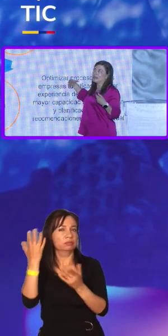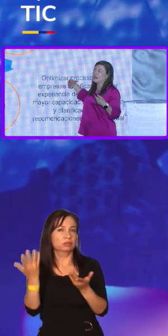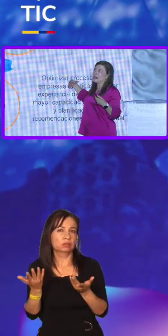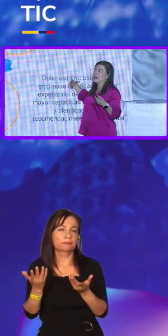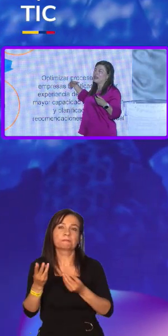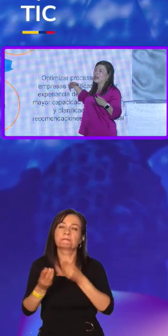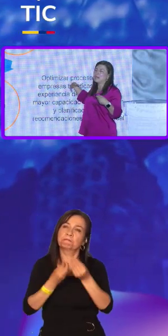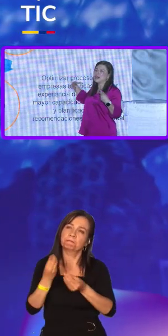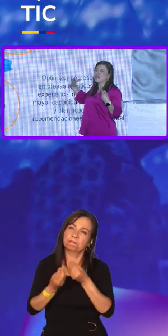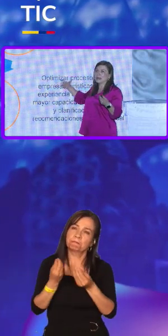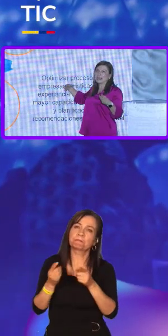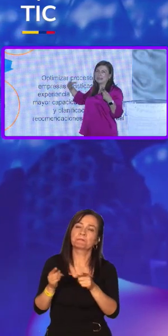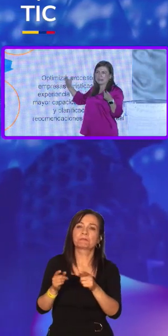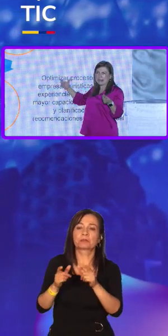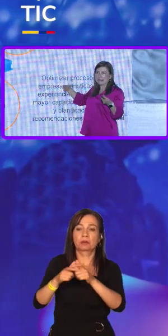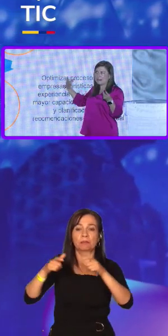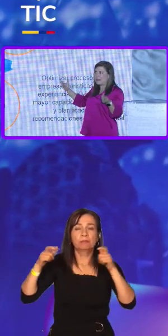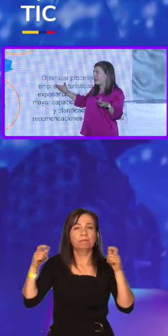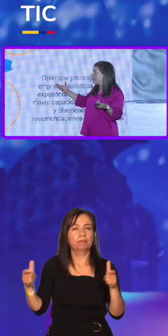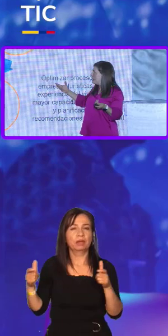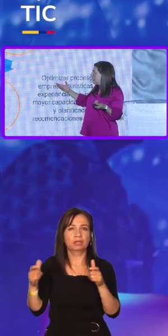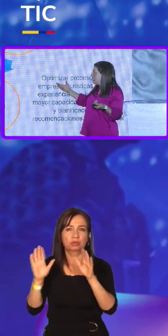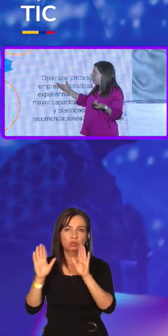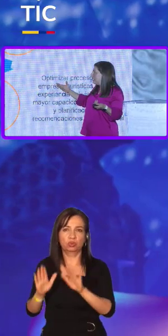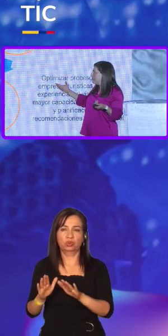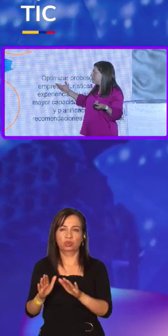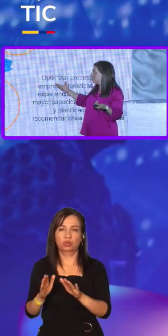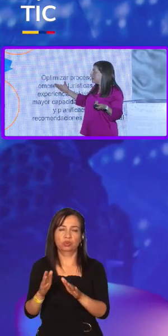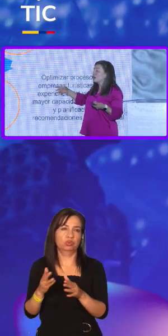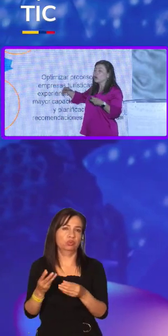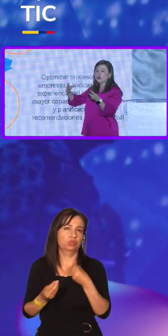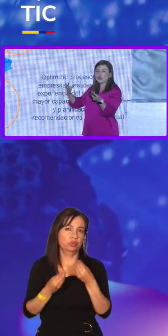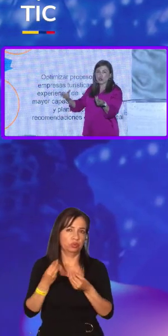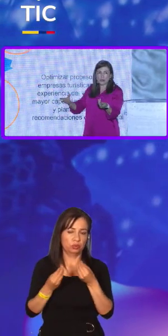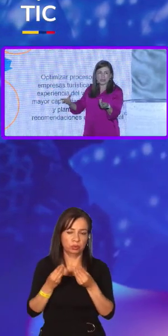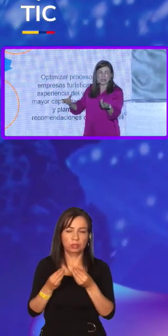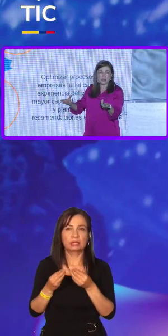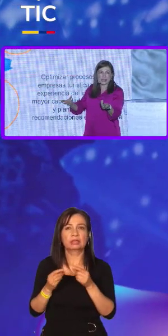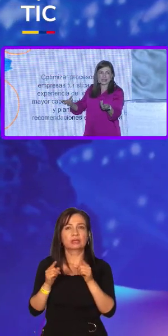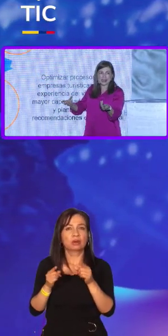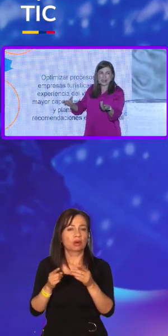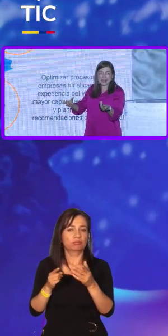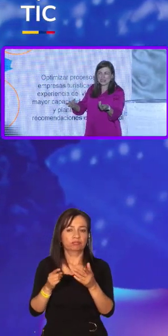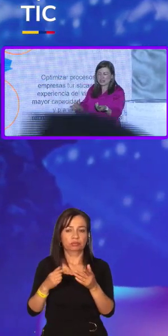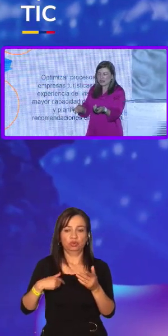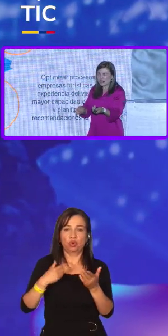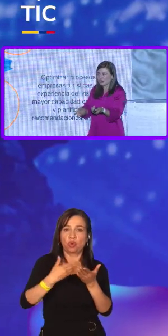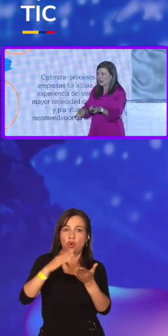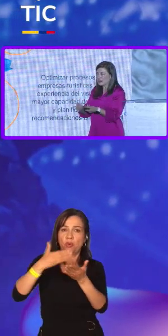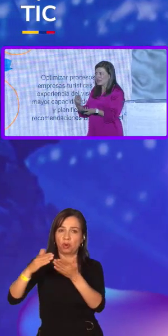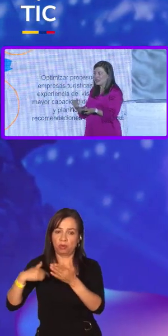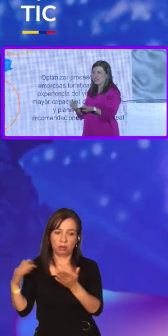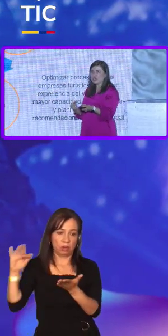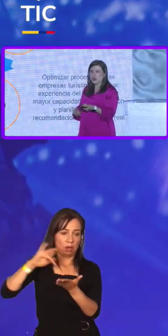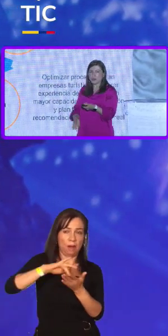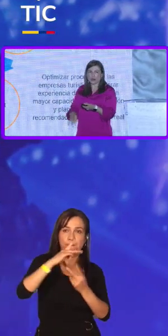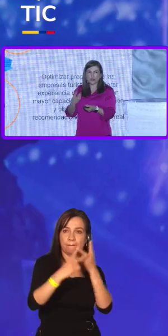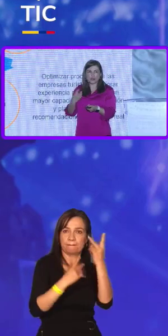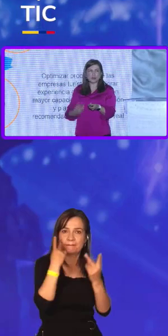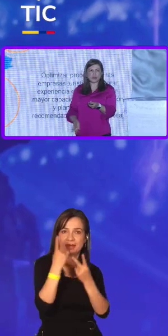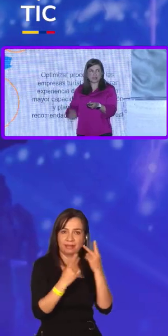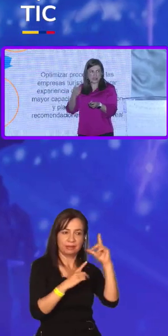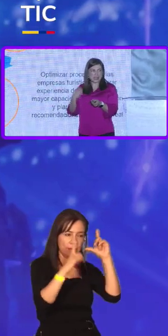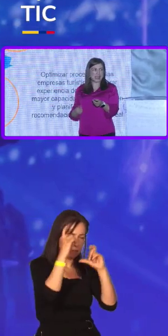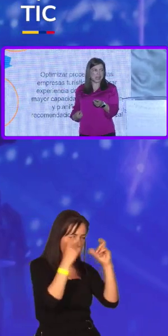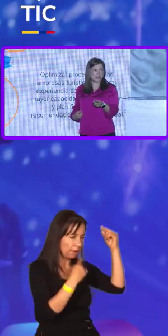Al tratar de que la mayor cantidad del consumo del turista esté relacionado